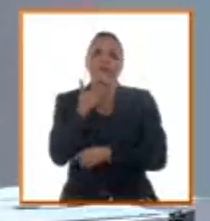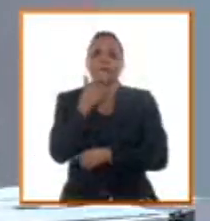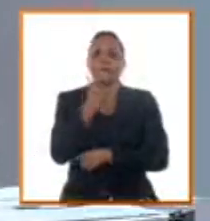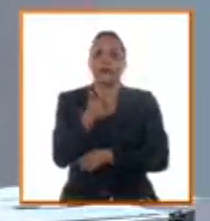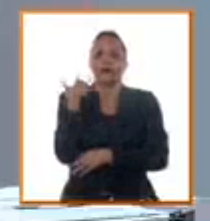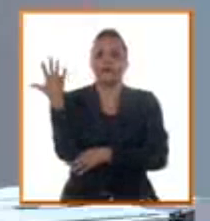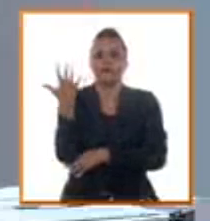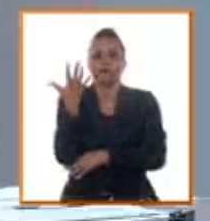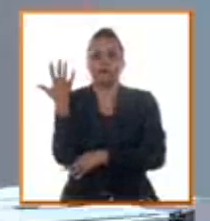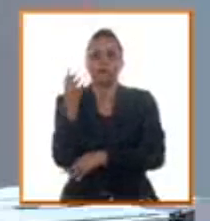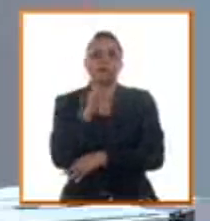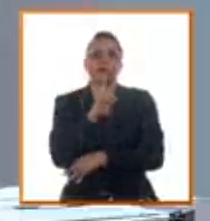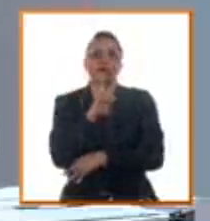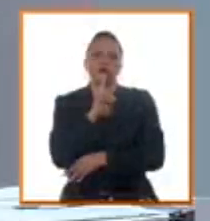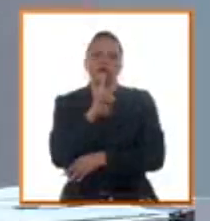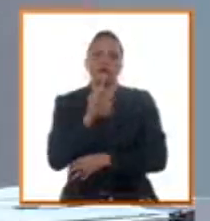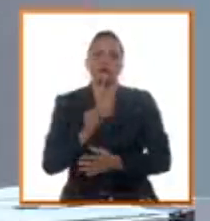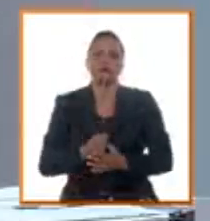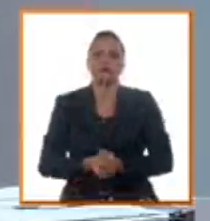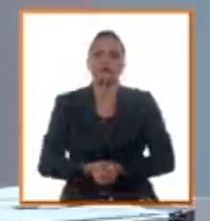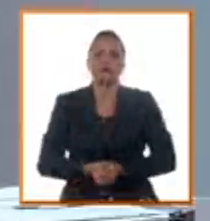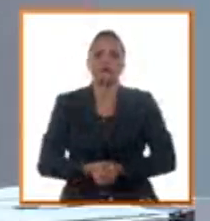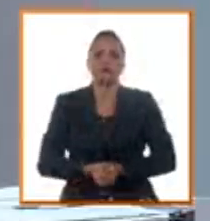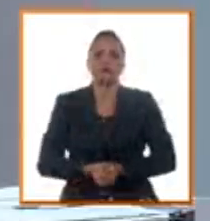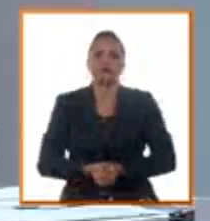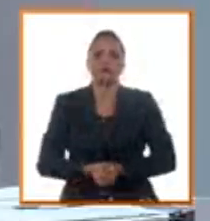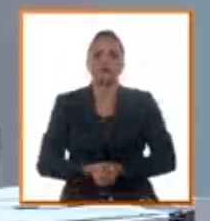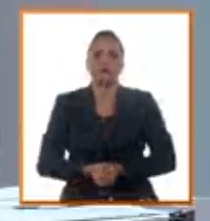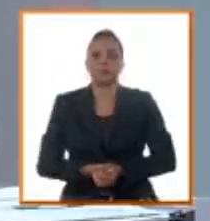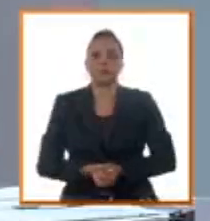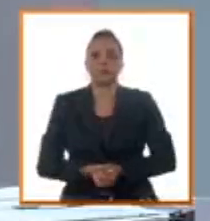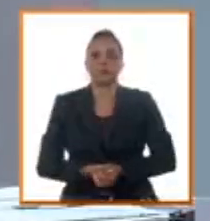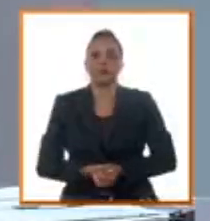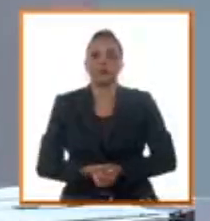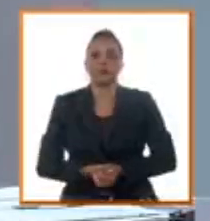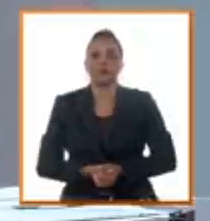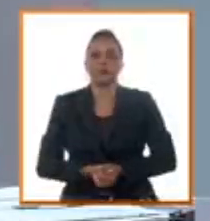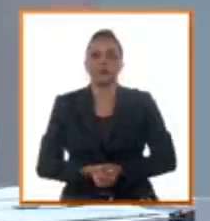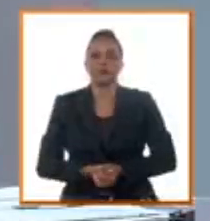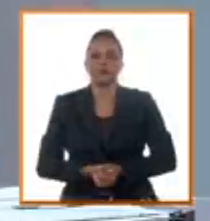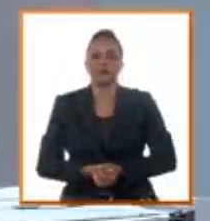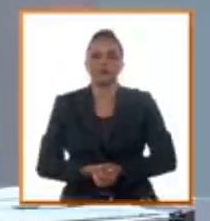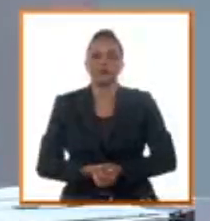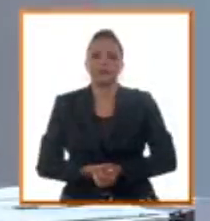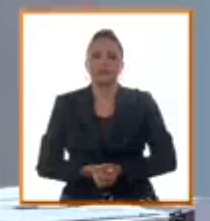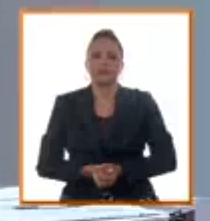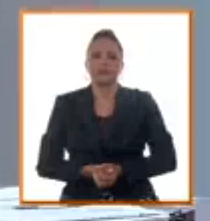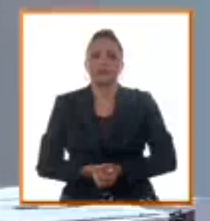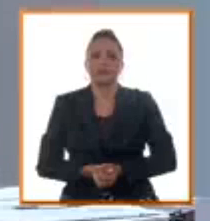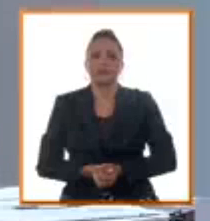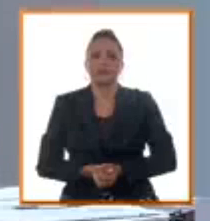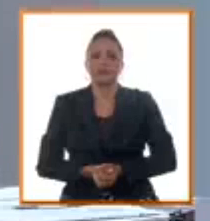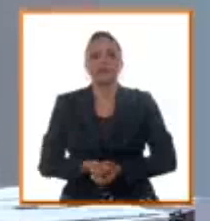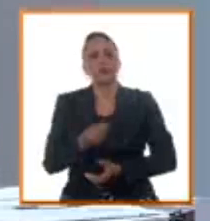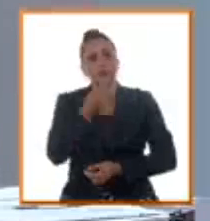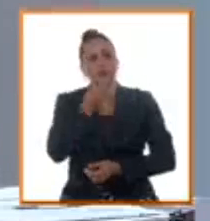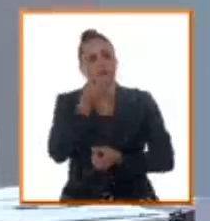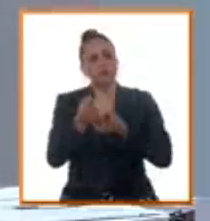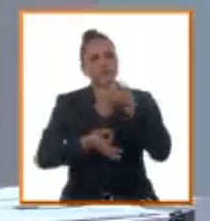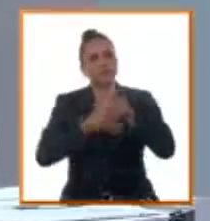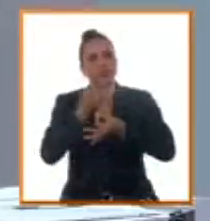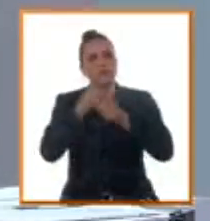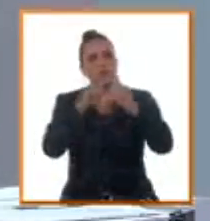variables hidrológicas del país. En cuanto al evento este de lluvias que ha sucedido, pues podemos decir que el